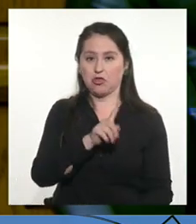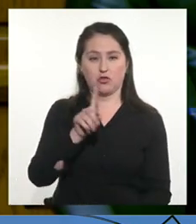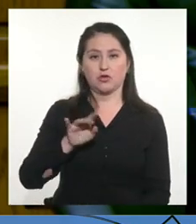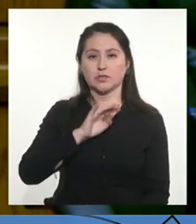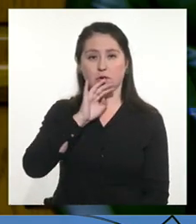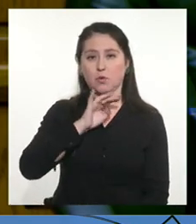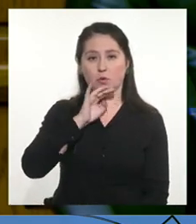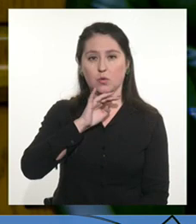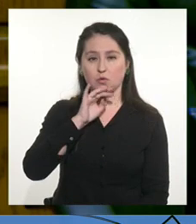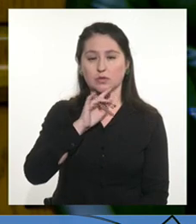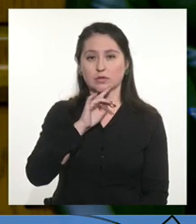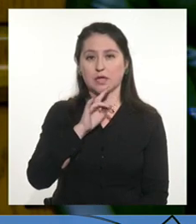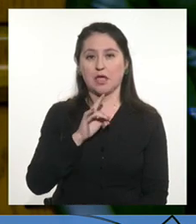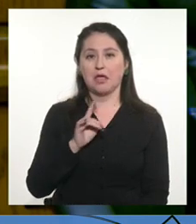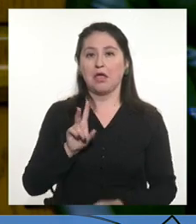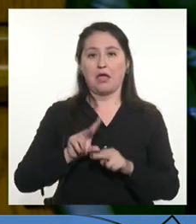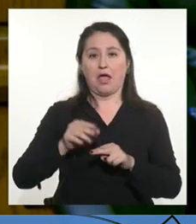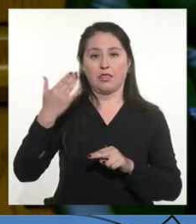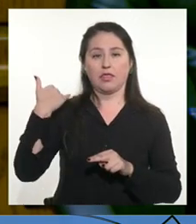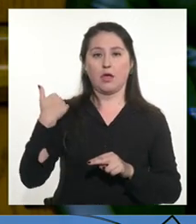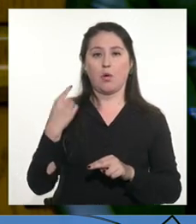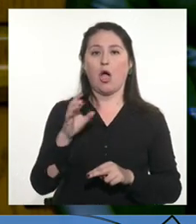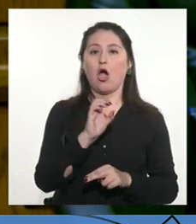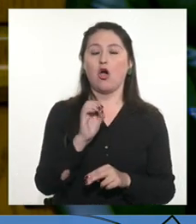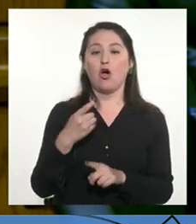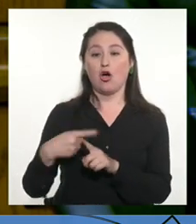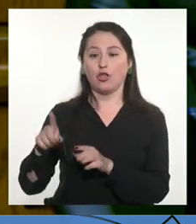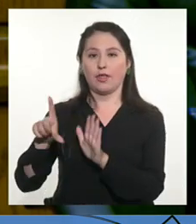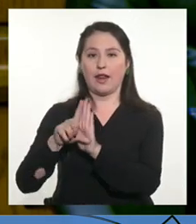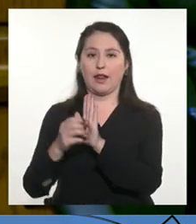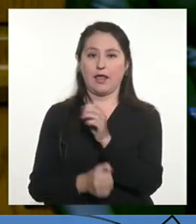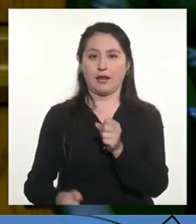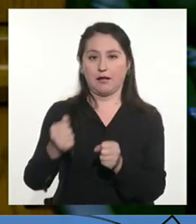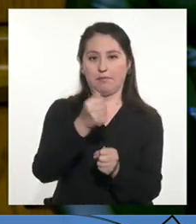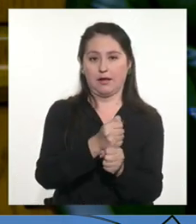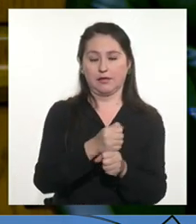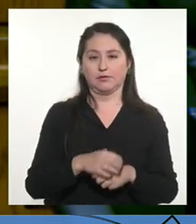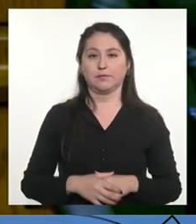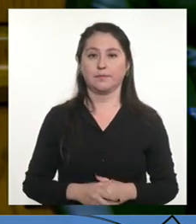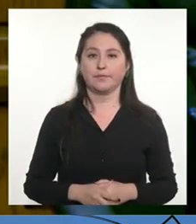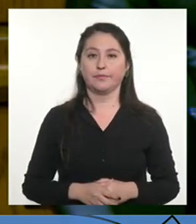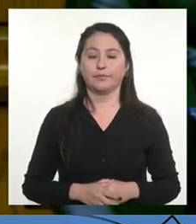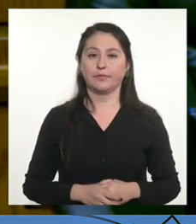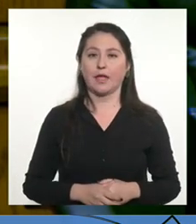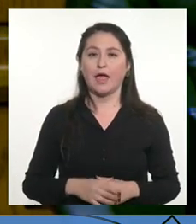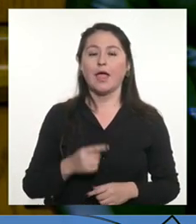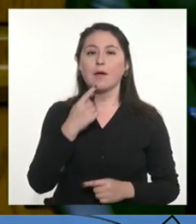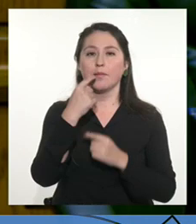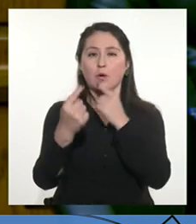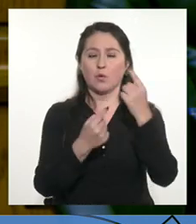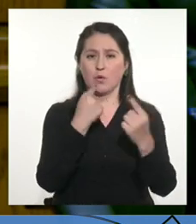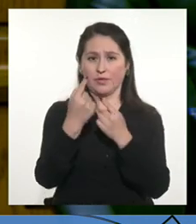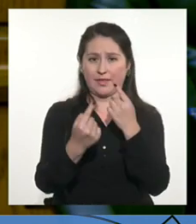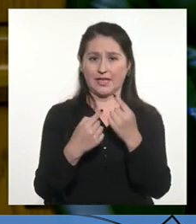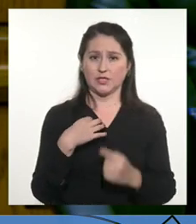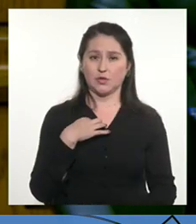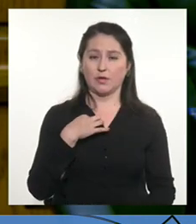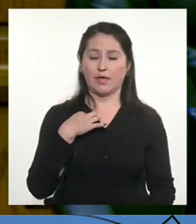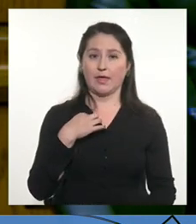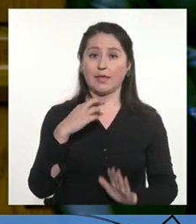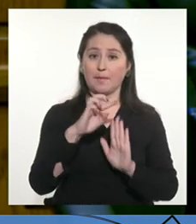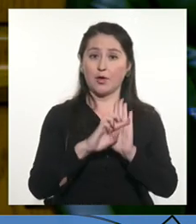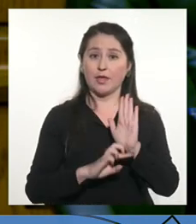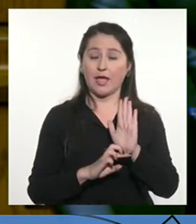obsoletos o derogados tashima tácitamente el sistema de consulta ciudadana establecido en el proyecto de ley